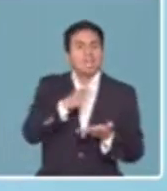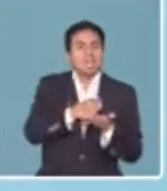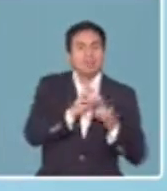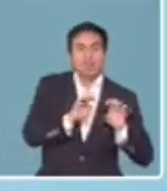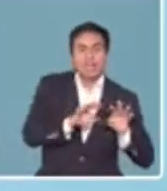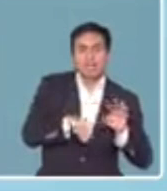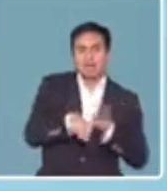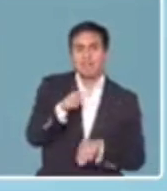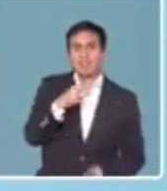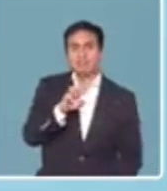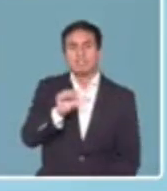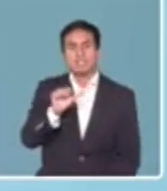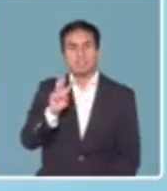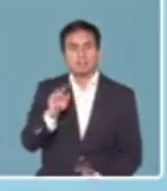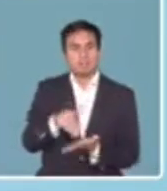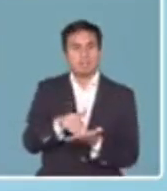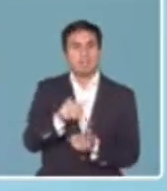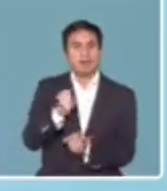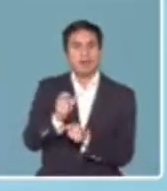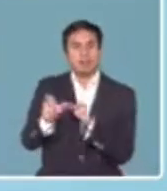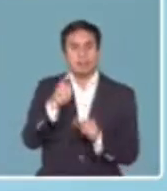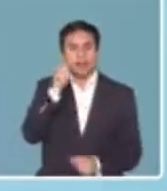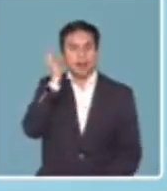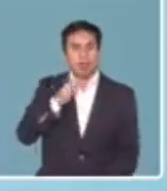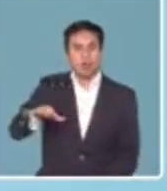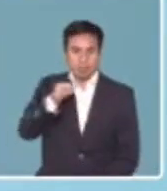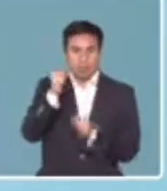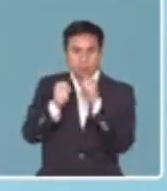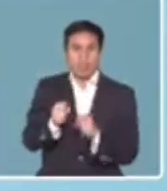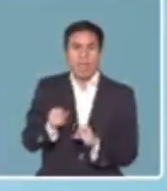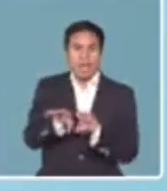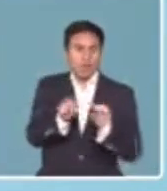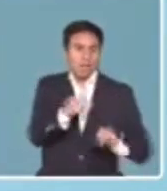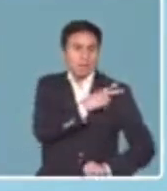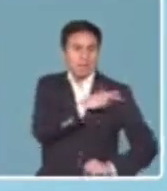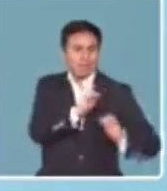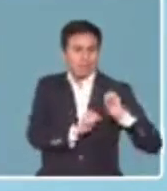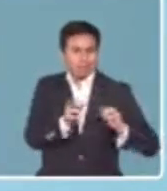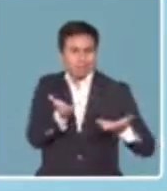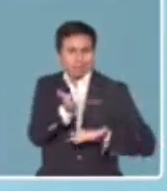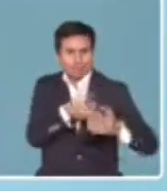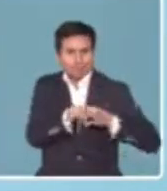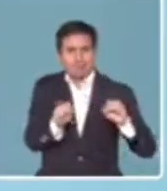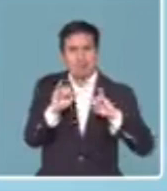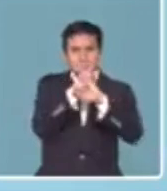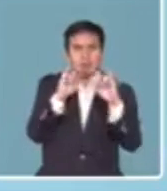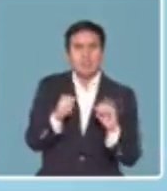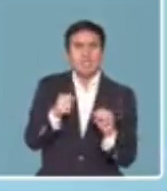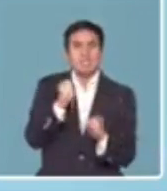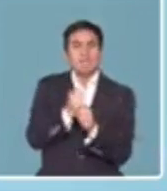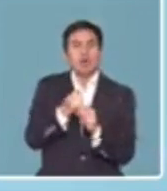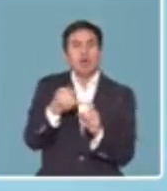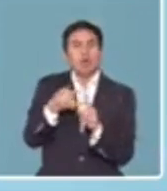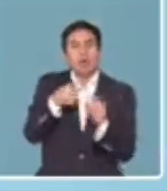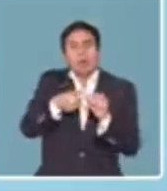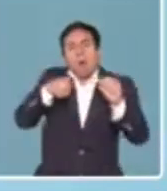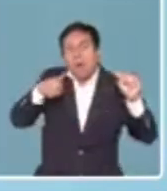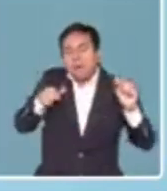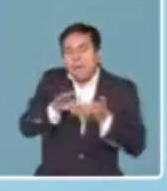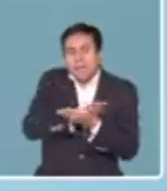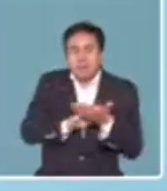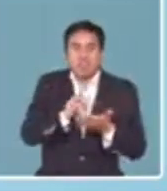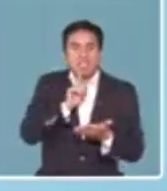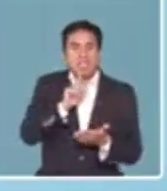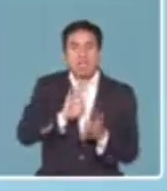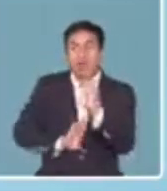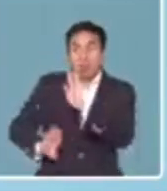Más de 363.000 los trabajadores y trabajadoras que van a poder acordar con sus empleadores modalidades de trabajo o híbridas, si es que tienen